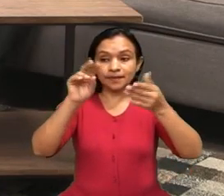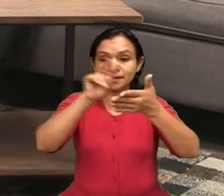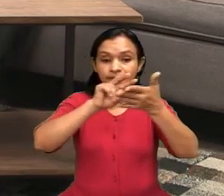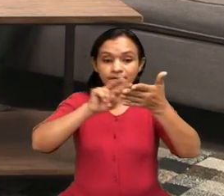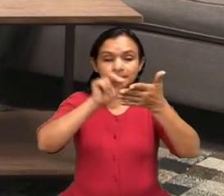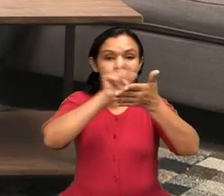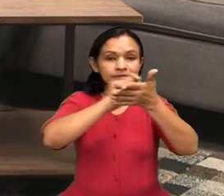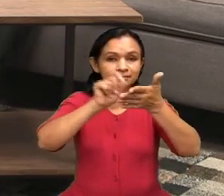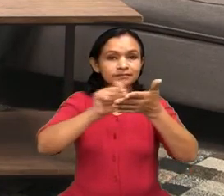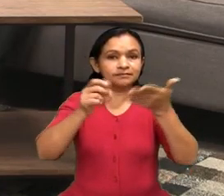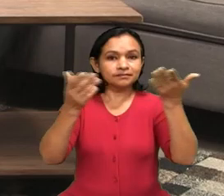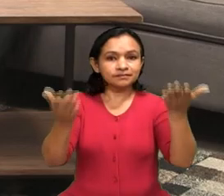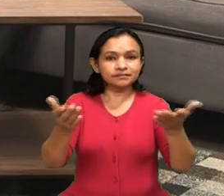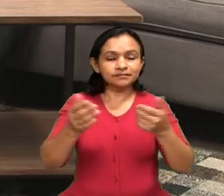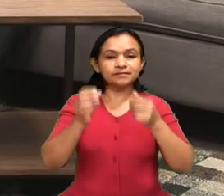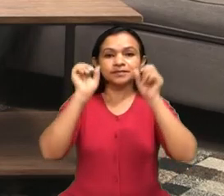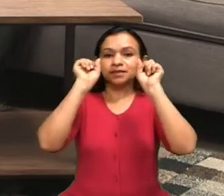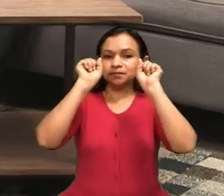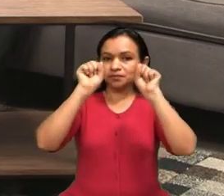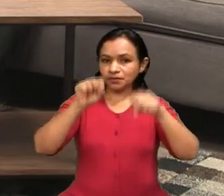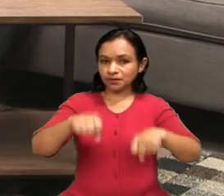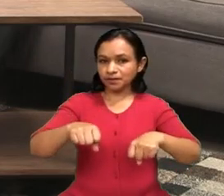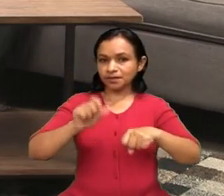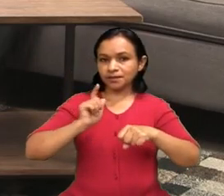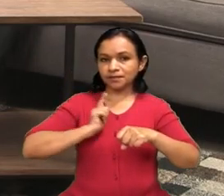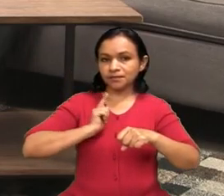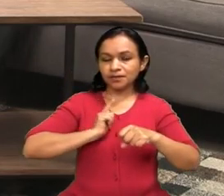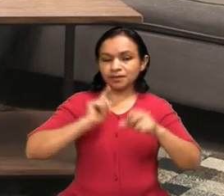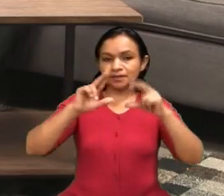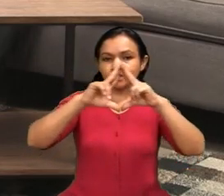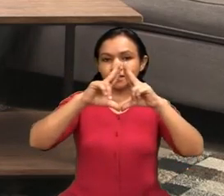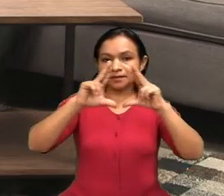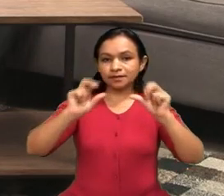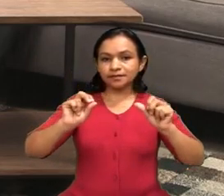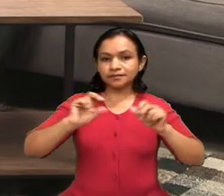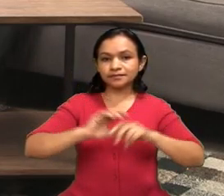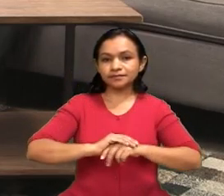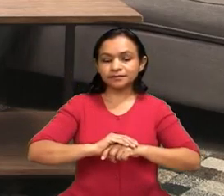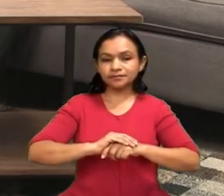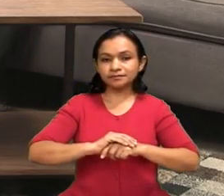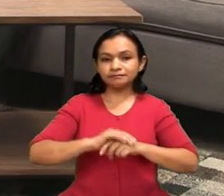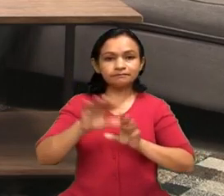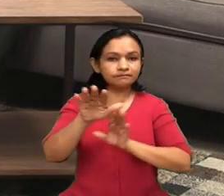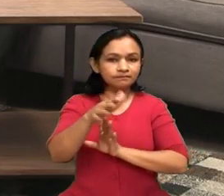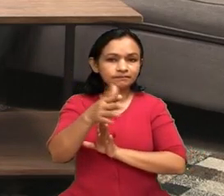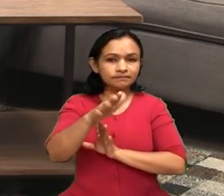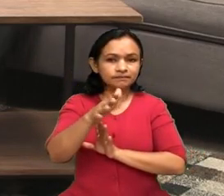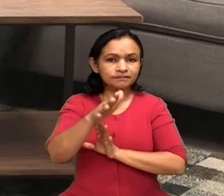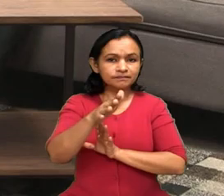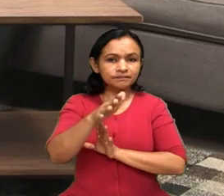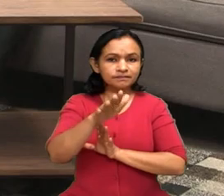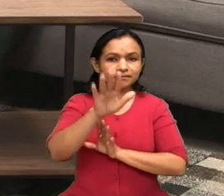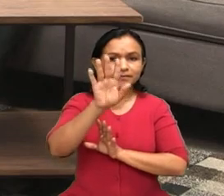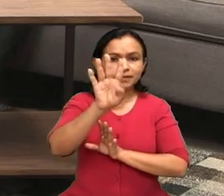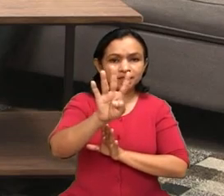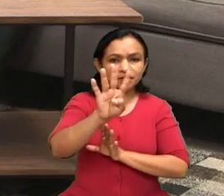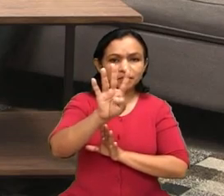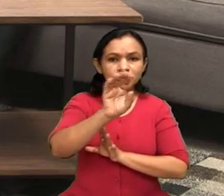y logramos tener este país en promedio del